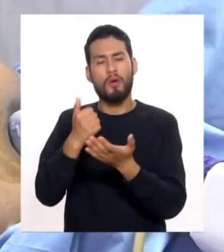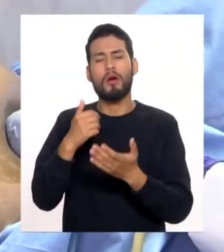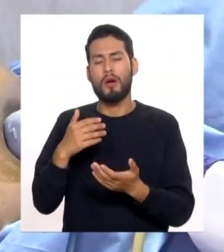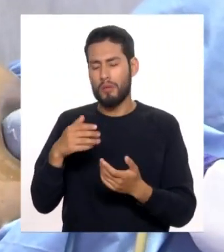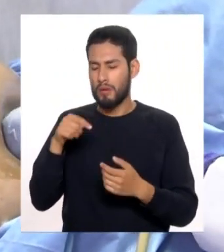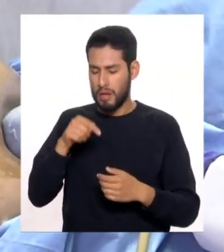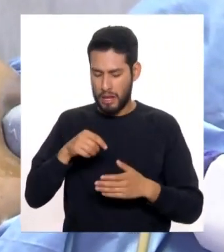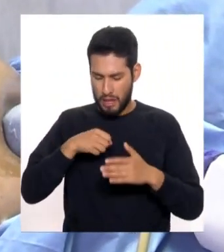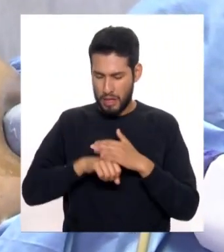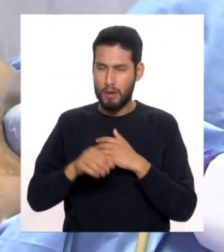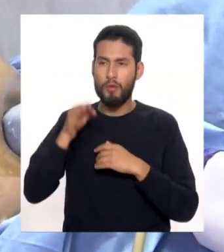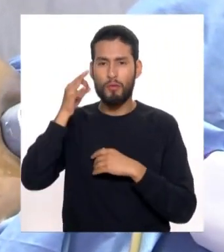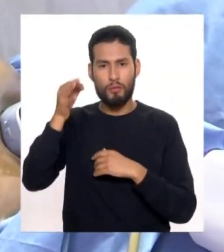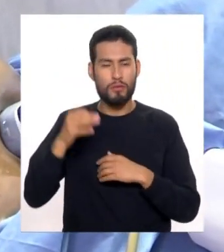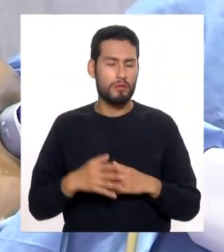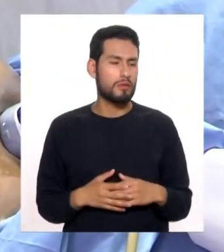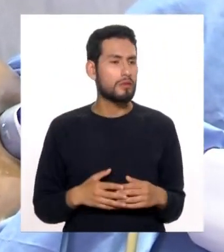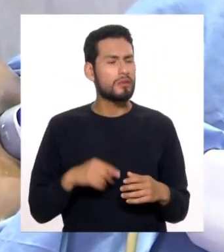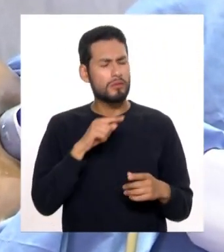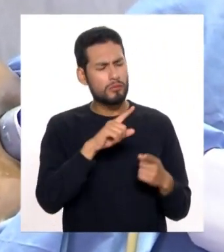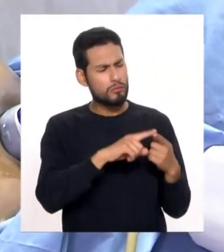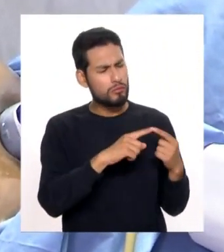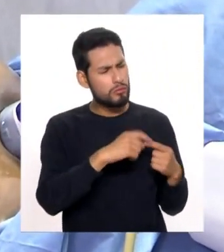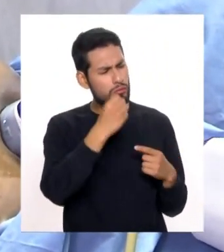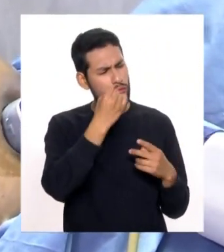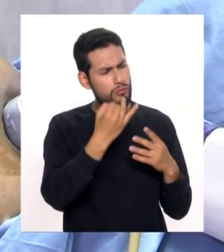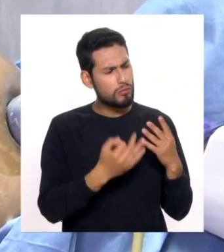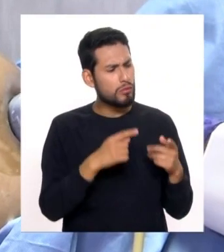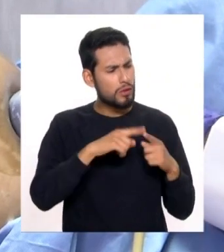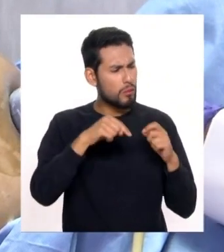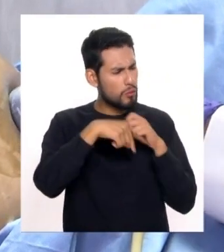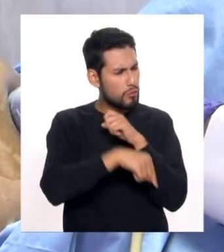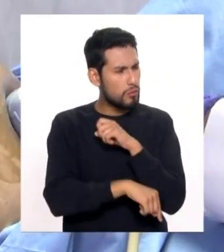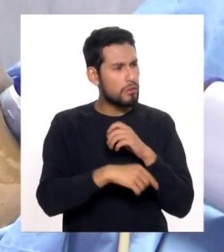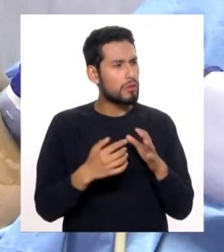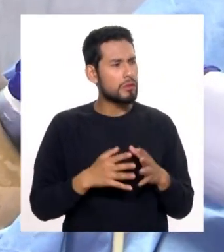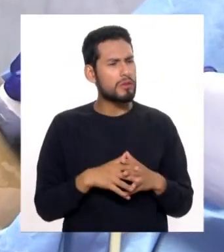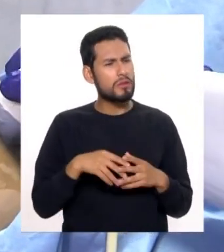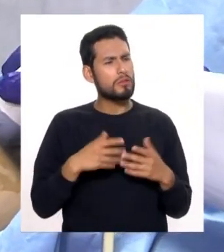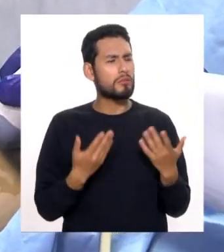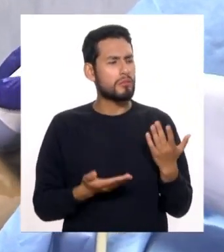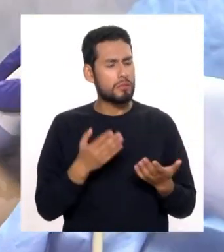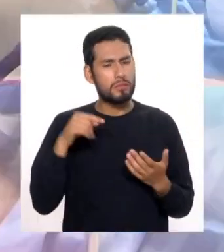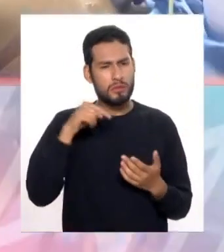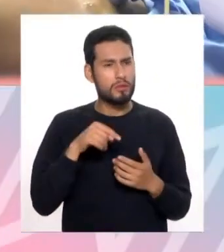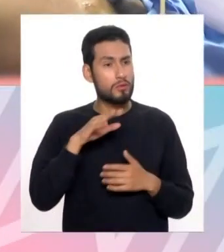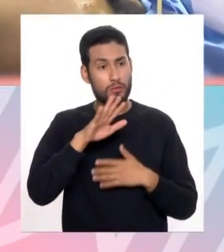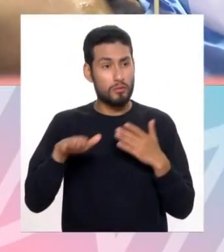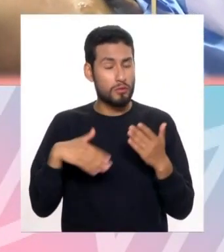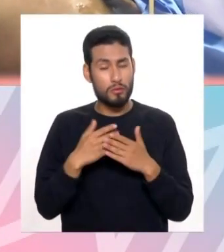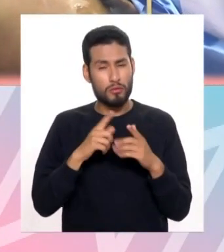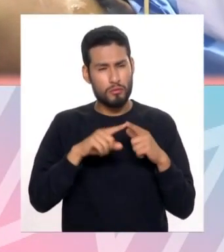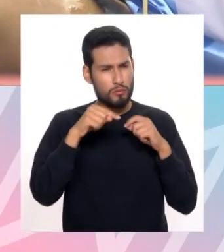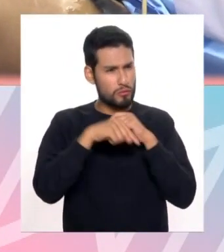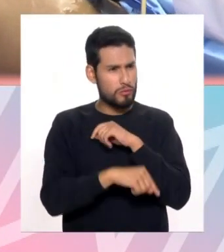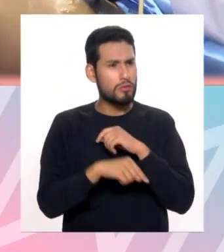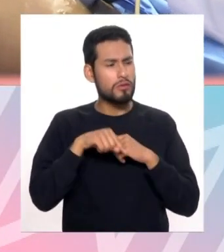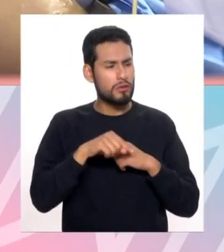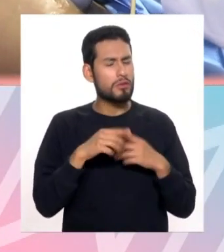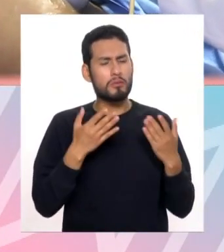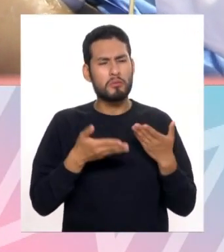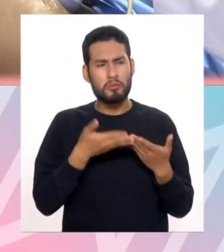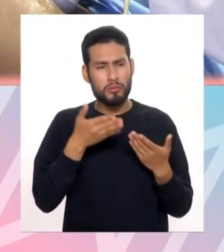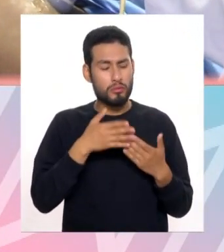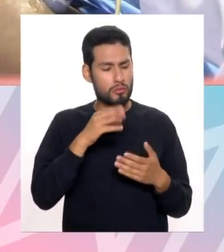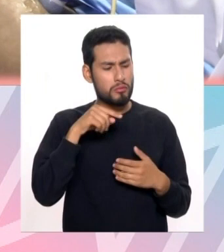Ahora, usted hablaba de diferentes tipos de intervenciones en torno a la complejidad. Digamos que esta, dentro de todas las complejas, vendría a ser una sencilla